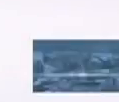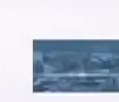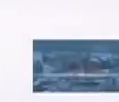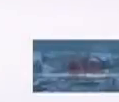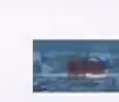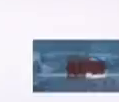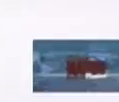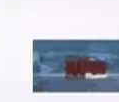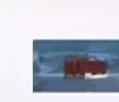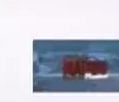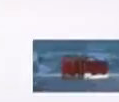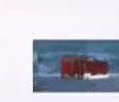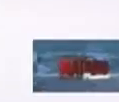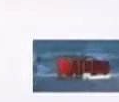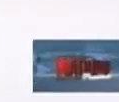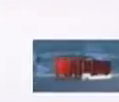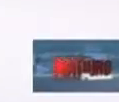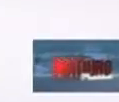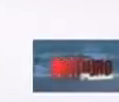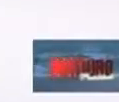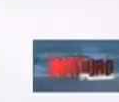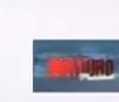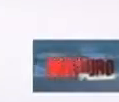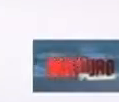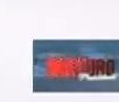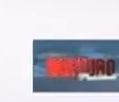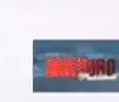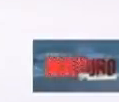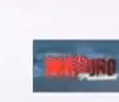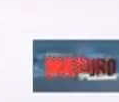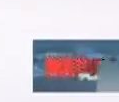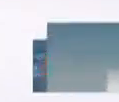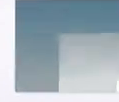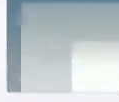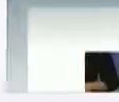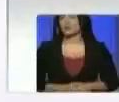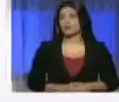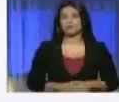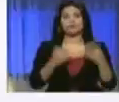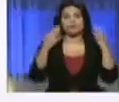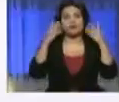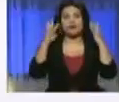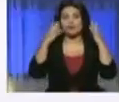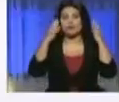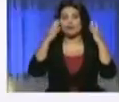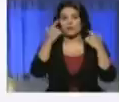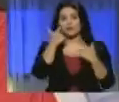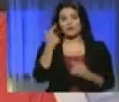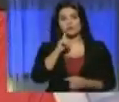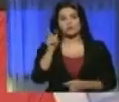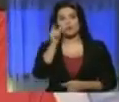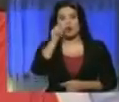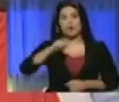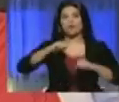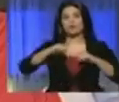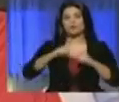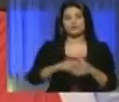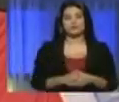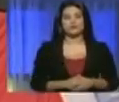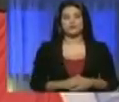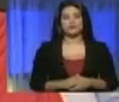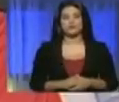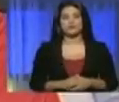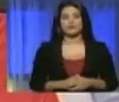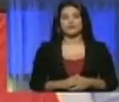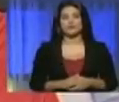Excelente, Mimú Vargas. ¿Qué siente, Mimú, como atleta, deportista? Bueno, presidente, bueno, gracias por la